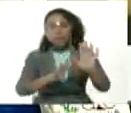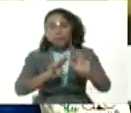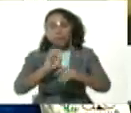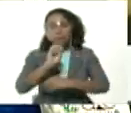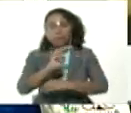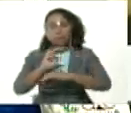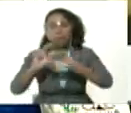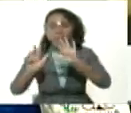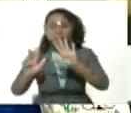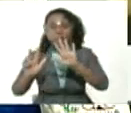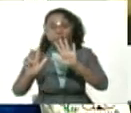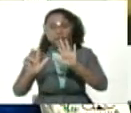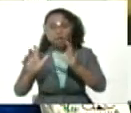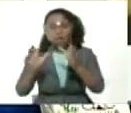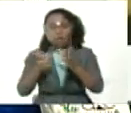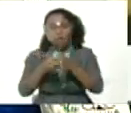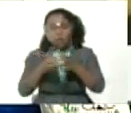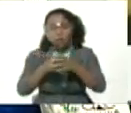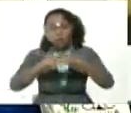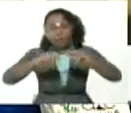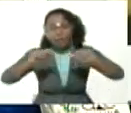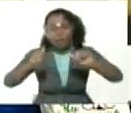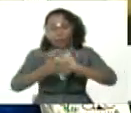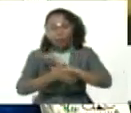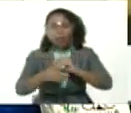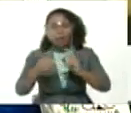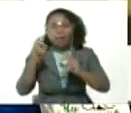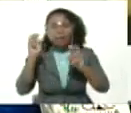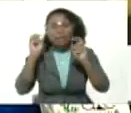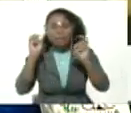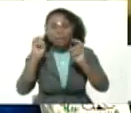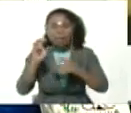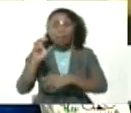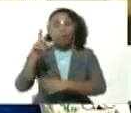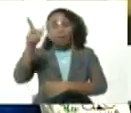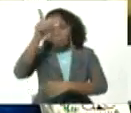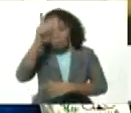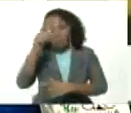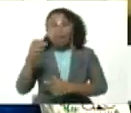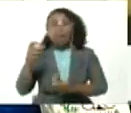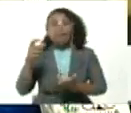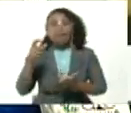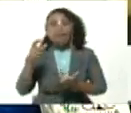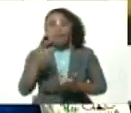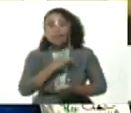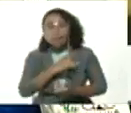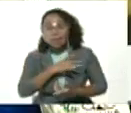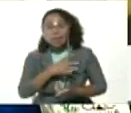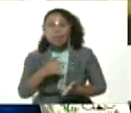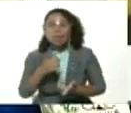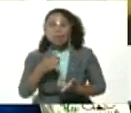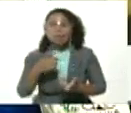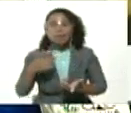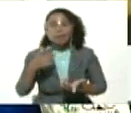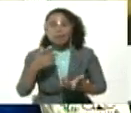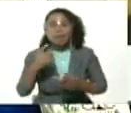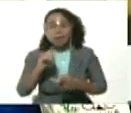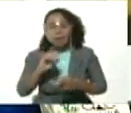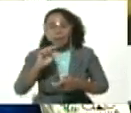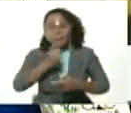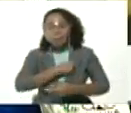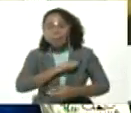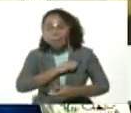768.928 quintales a destinos como Alemania, Bélgica, Chile, Cuba, Escocia, España, Italia,